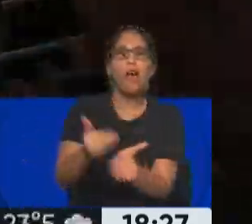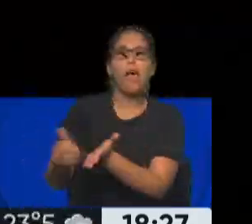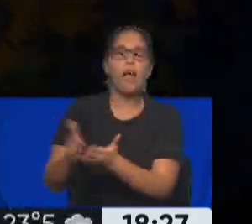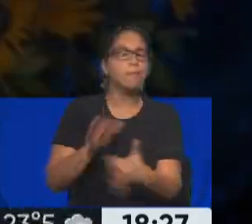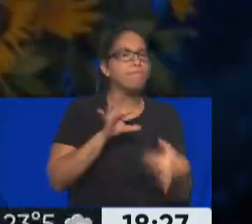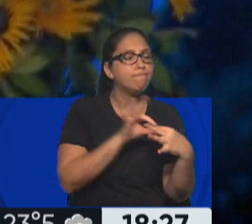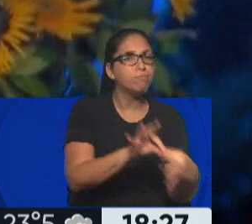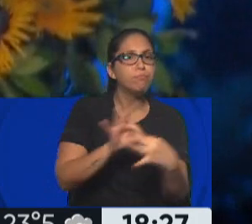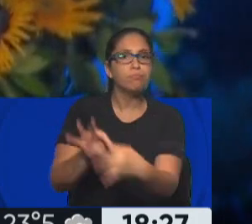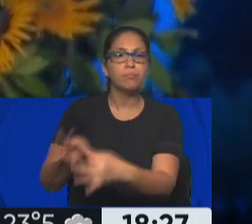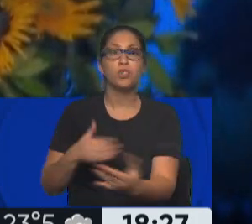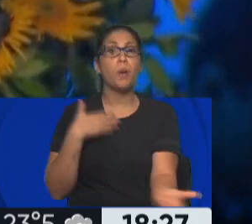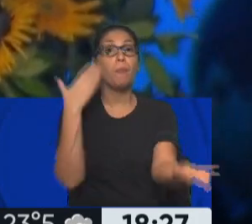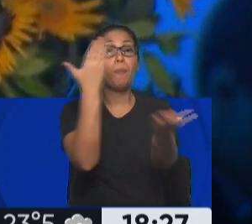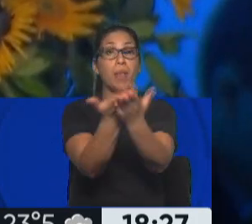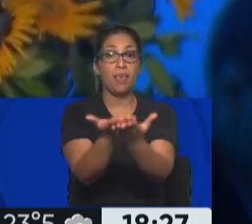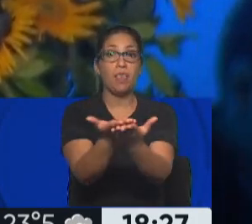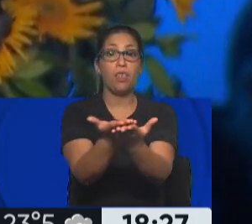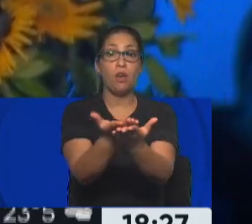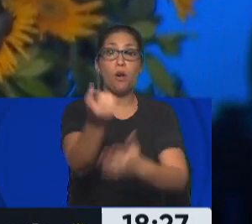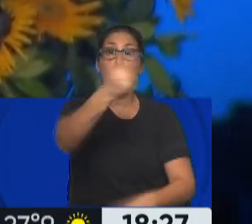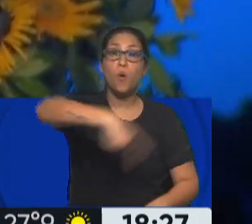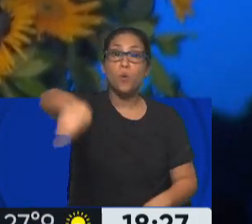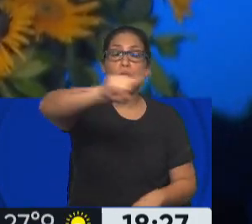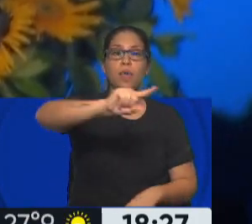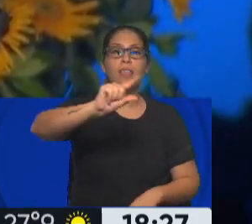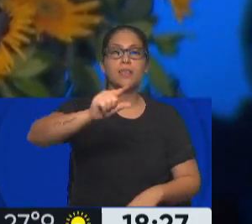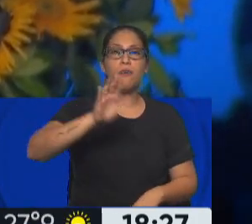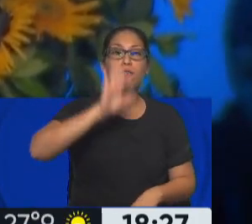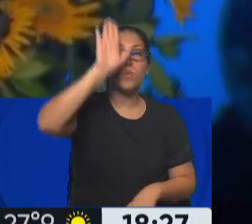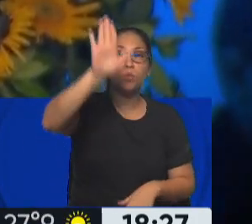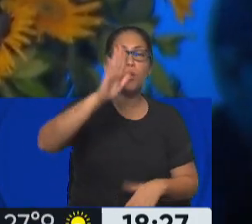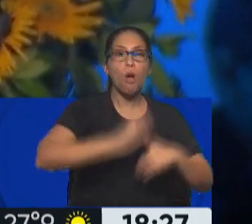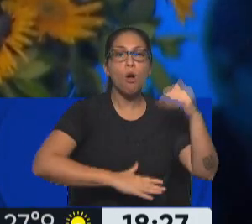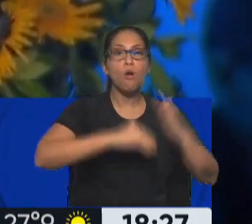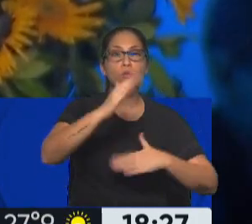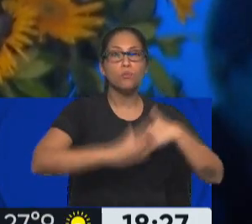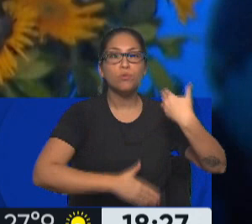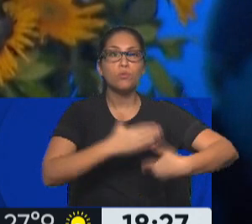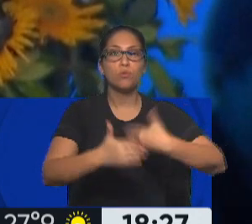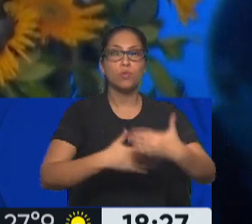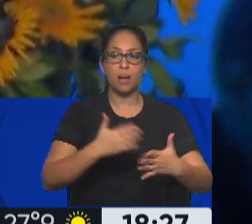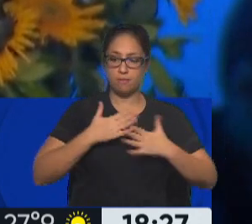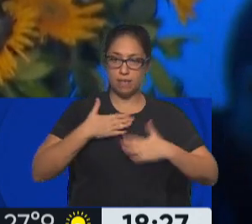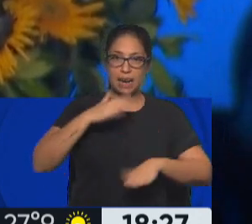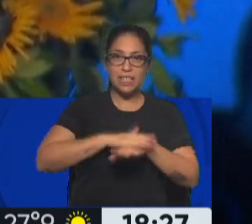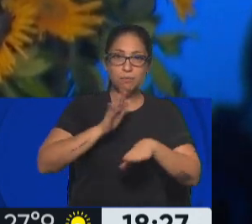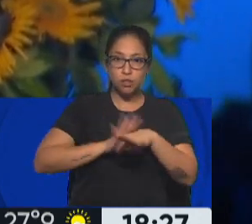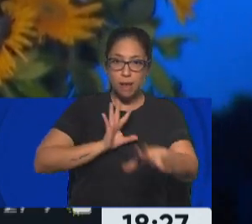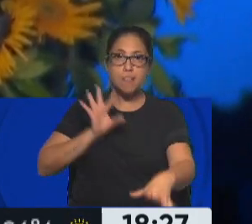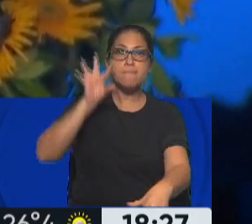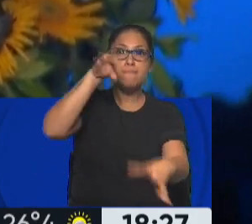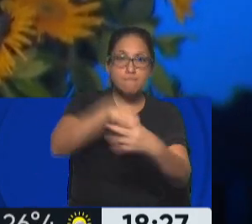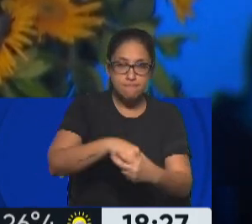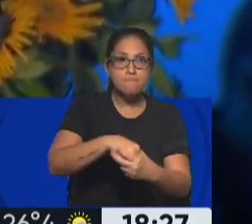excluidos. Les pido que sean constructores del futuro, que se metan en el trabajo